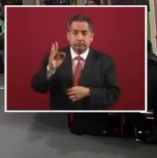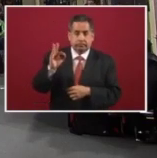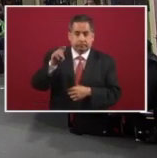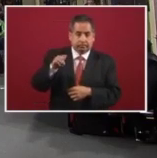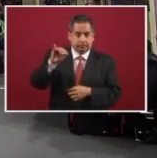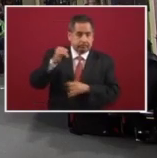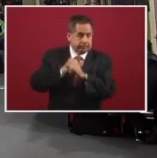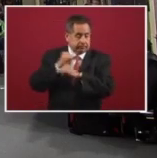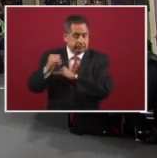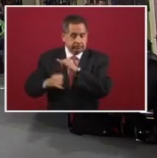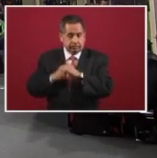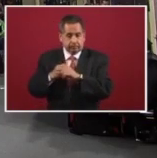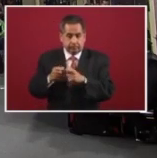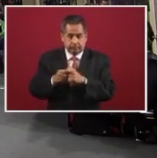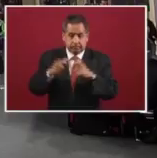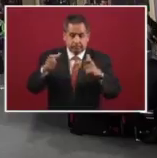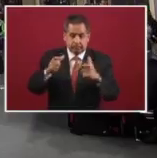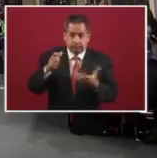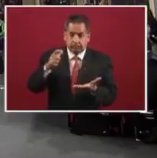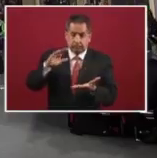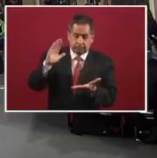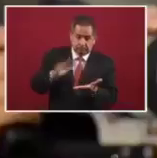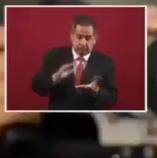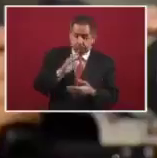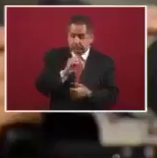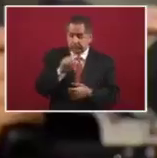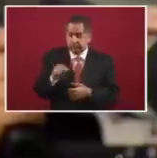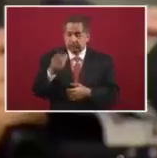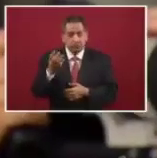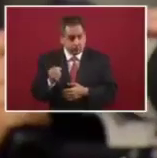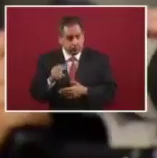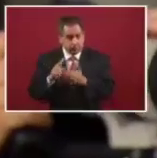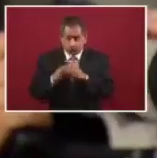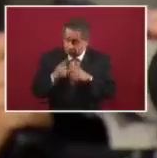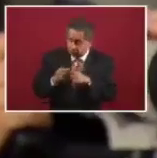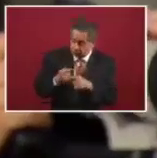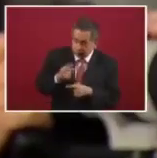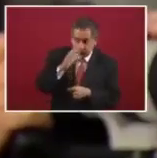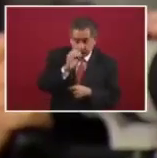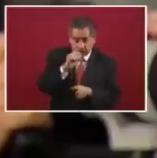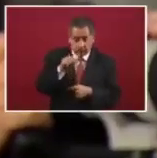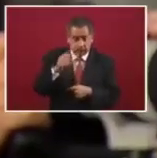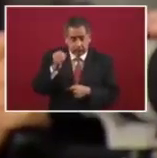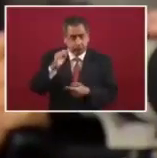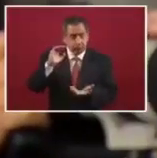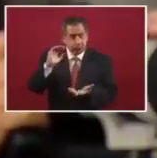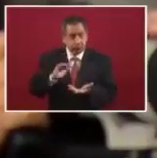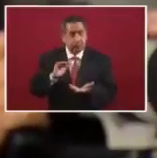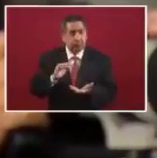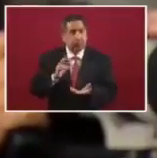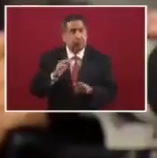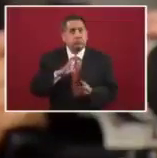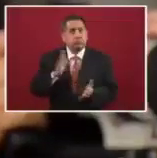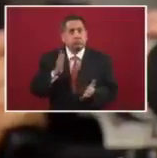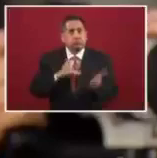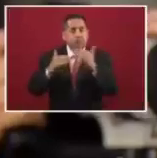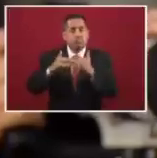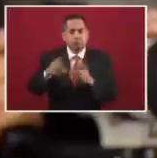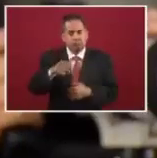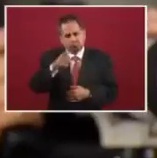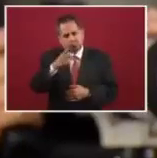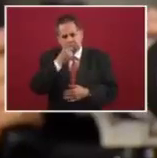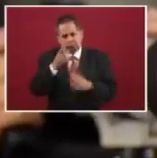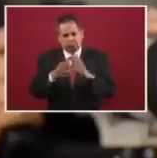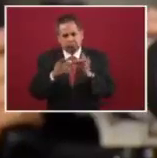Monetario Internacional que salió a 0.9. ¿A cuánto? 0.9 para este año. Usted ya no